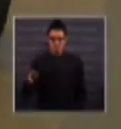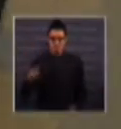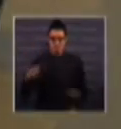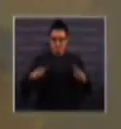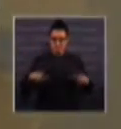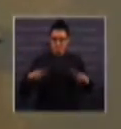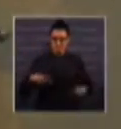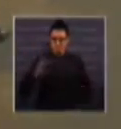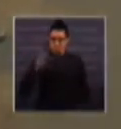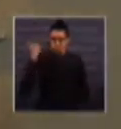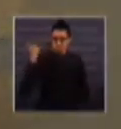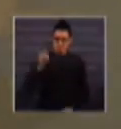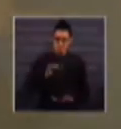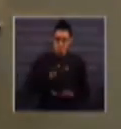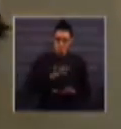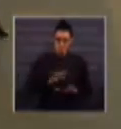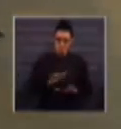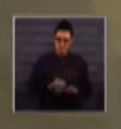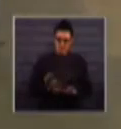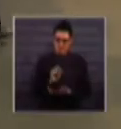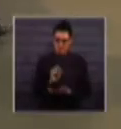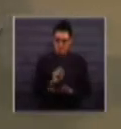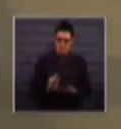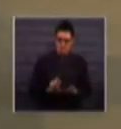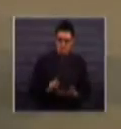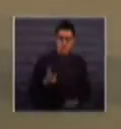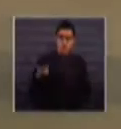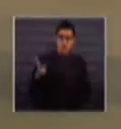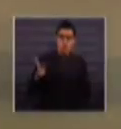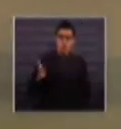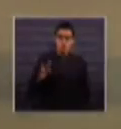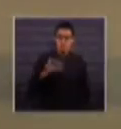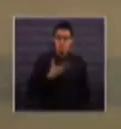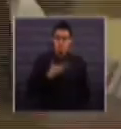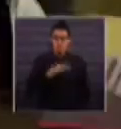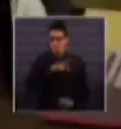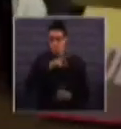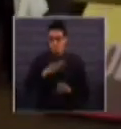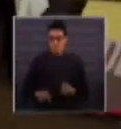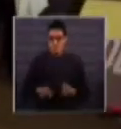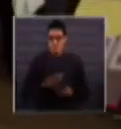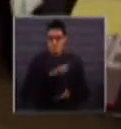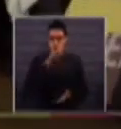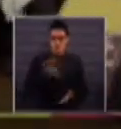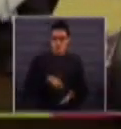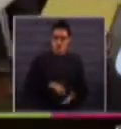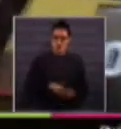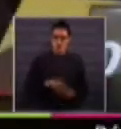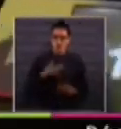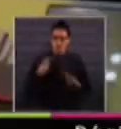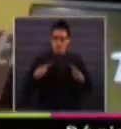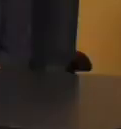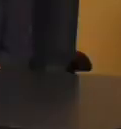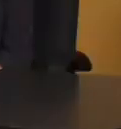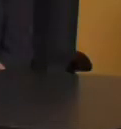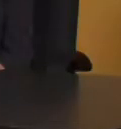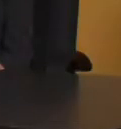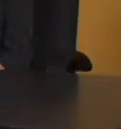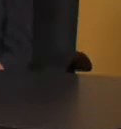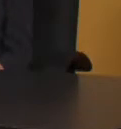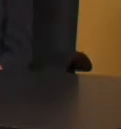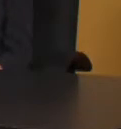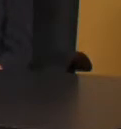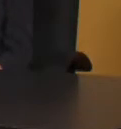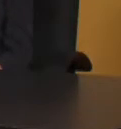Para mí no se me hizo difícil verlo, porque ocasionalmente en el debate anterior hasta costaba un poco de trabajo. Si de por sí a lo mejor la política no es un tema que a todos